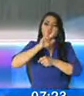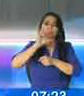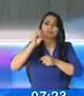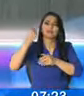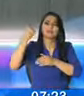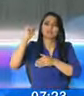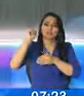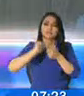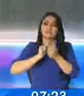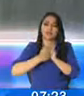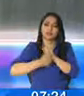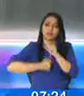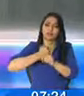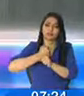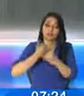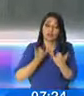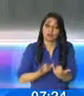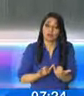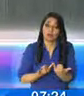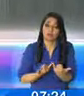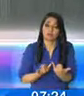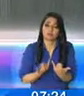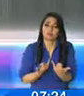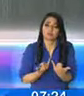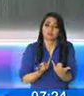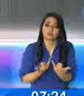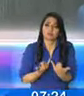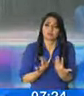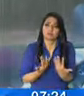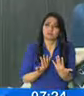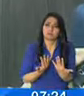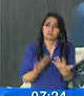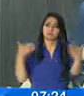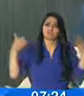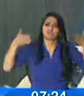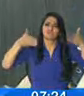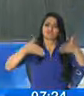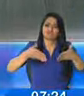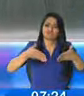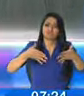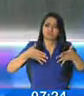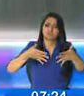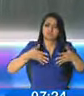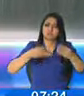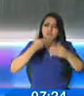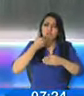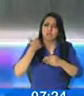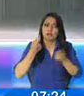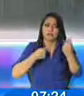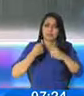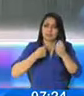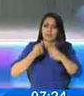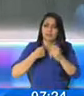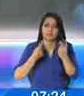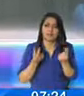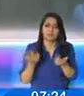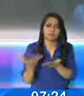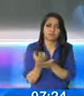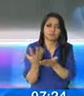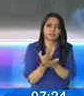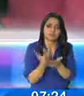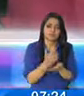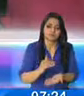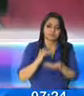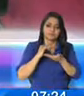millones por año no la idea es en este momento enfocarnos en fortalecer estas ventas y que se recauden mayores